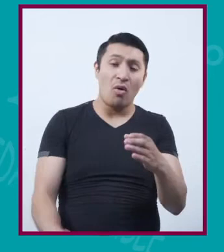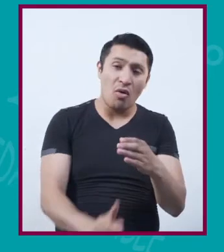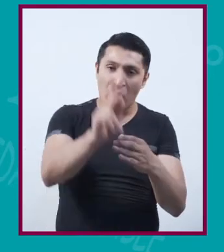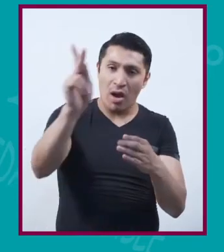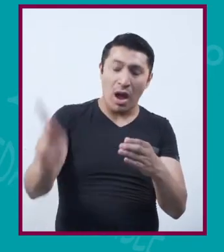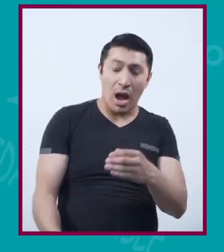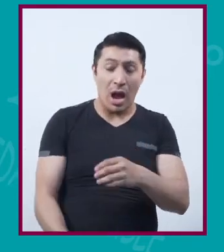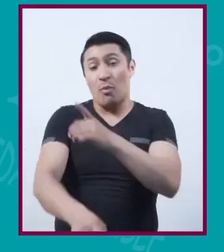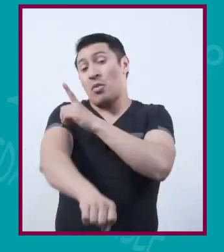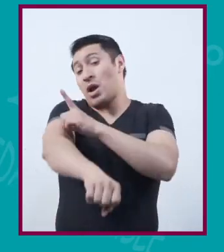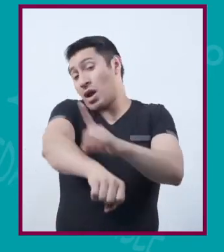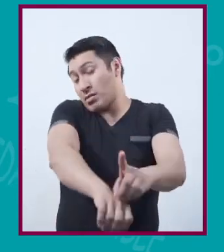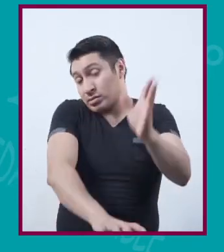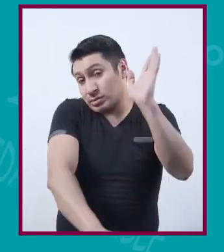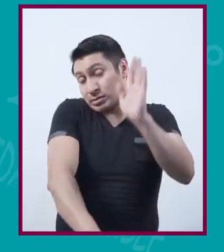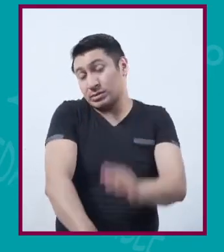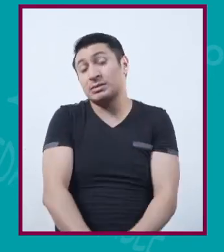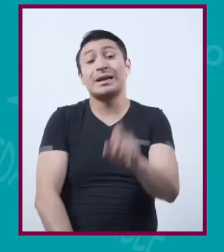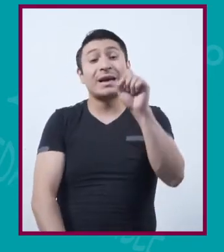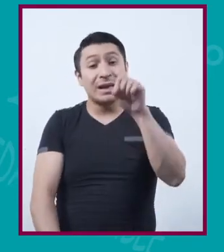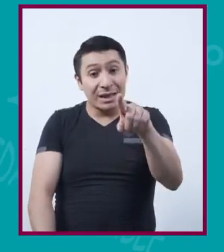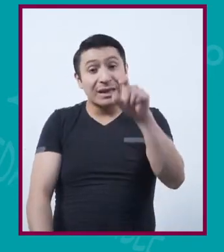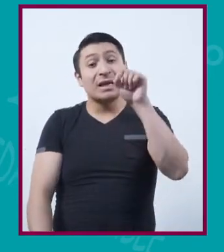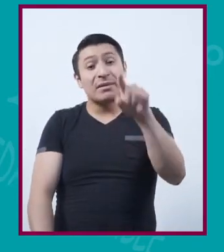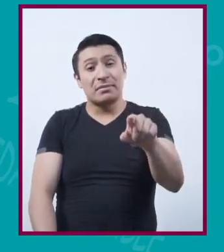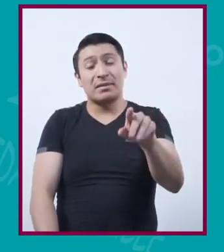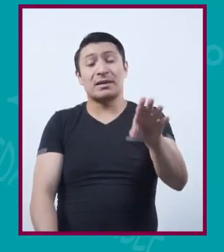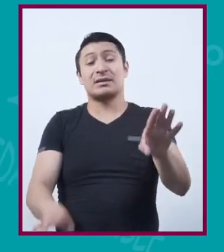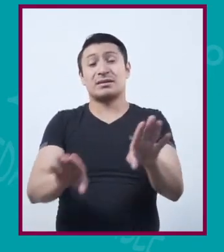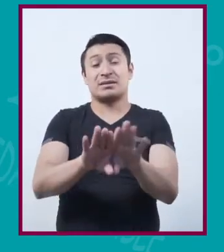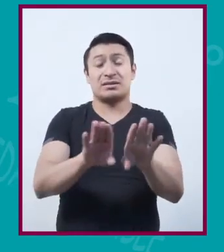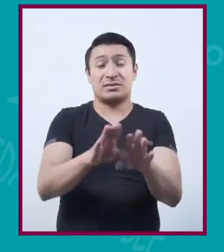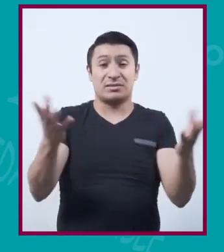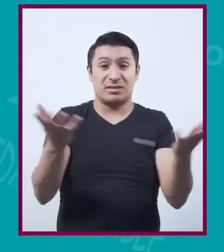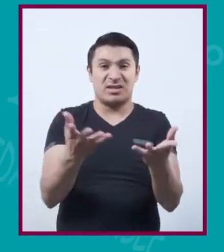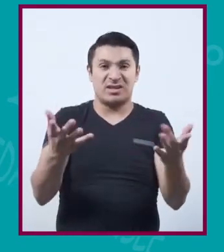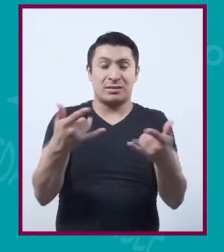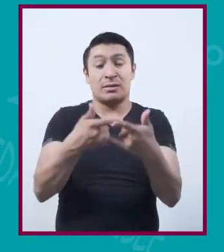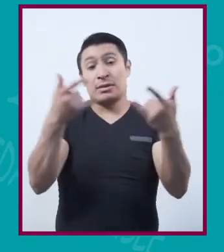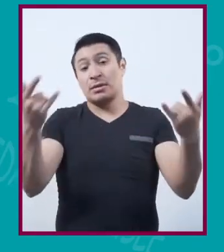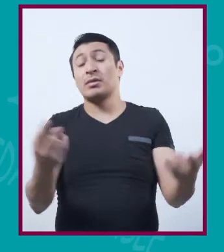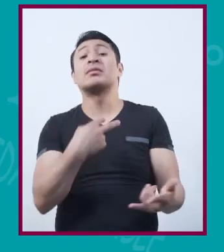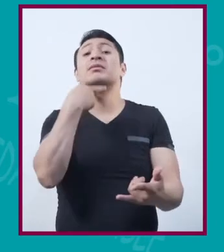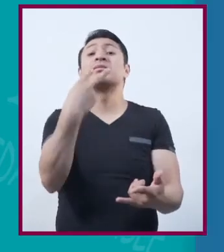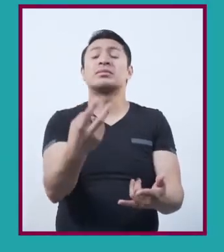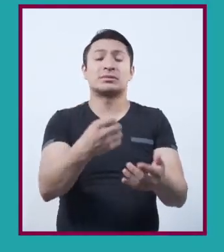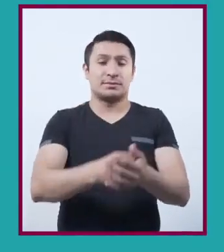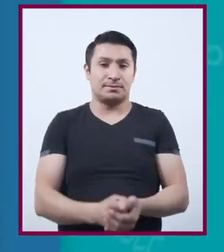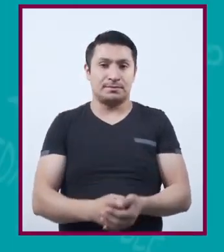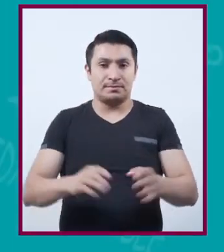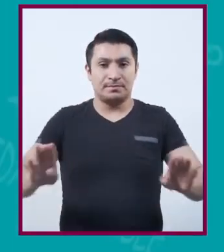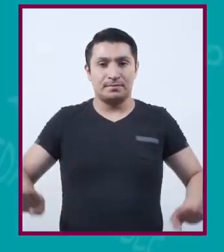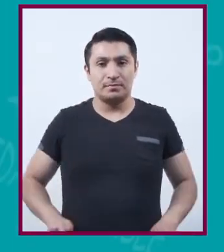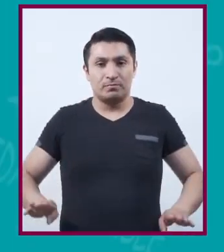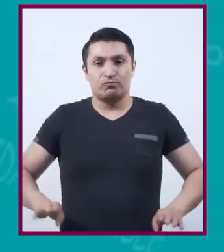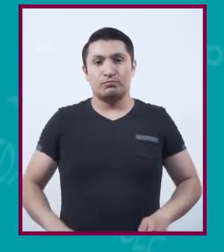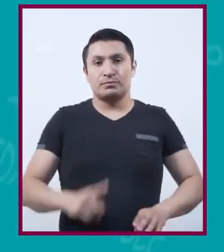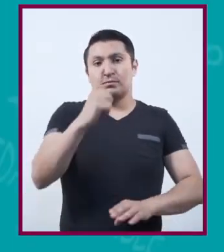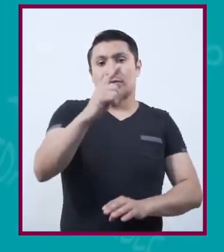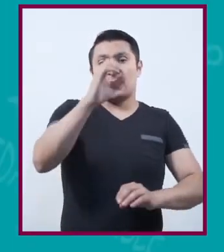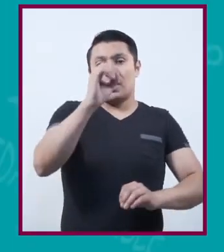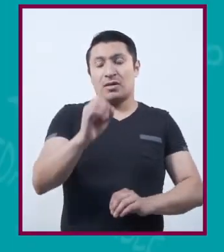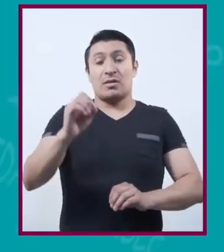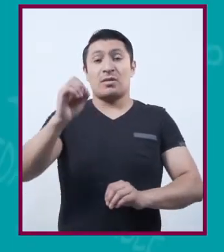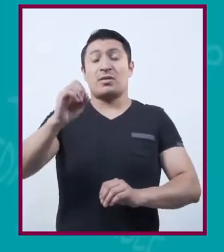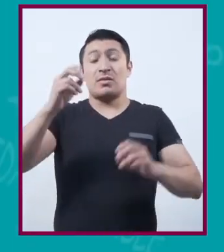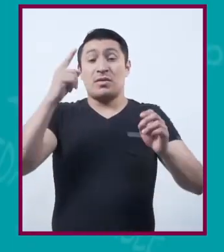colonia, en el barrio, en la delegación. Y también, pues de alguna manera, hacen historia oral. ¿Cuáles son las características